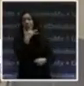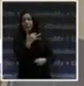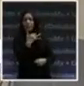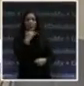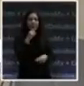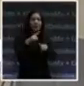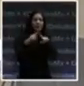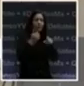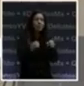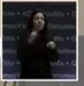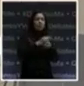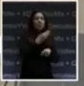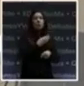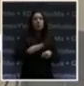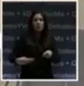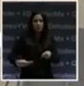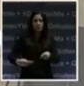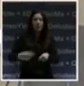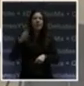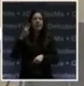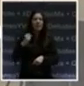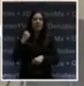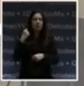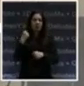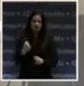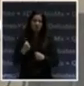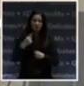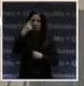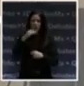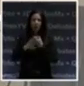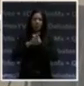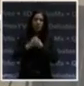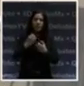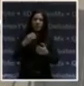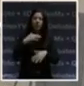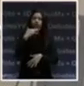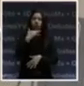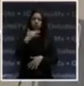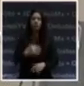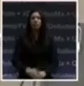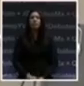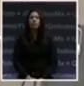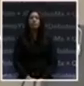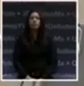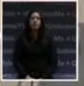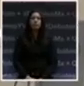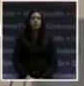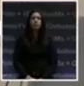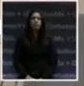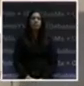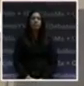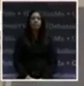las administraciones municipales. Repito, mano dura y mano firme contra la corrupción. Candidato Nieto, muchas gracias. Muy